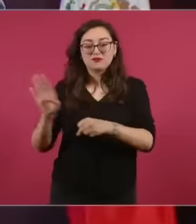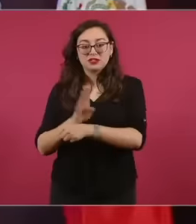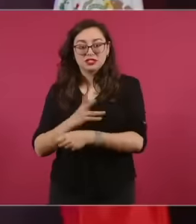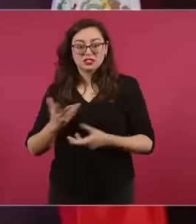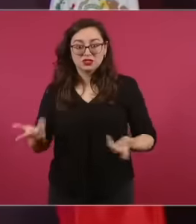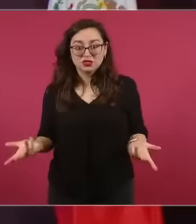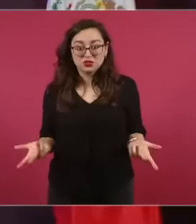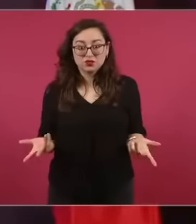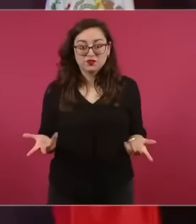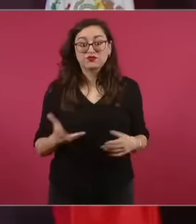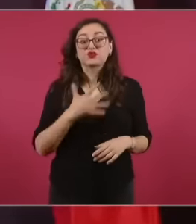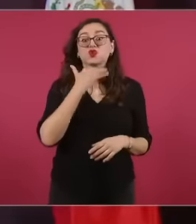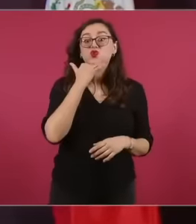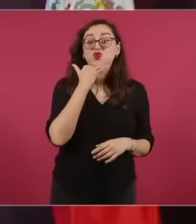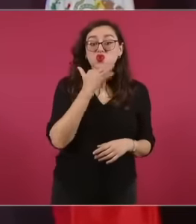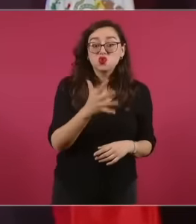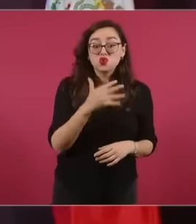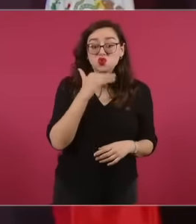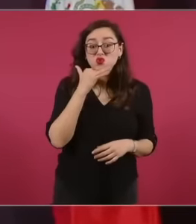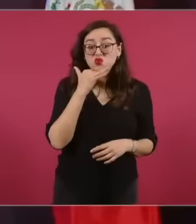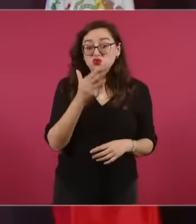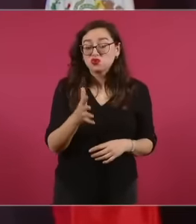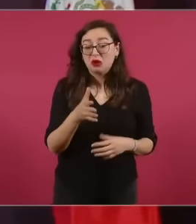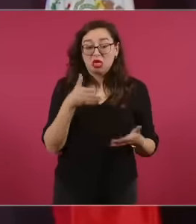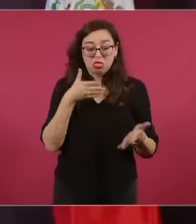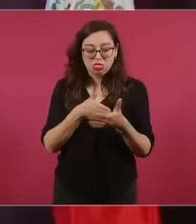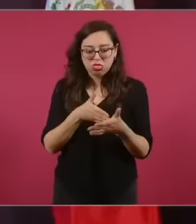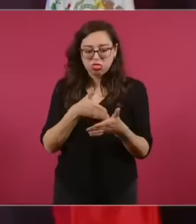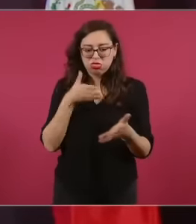impide el progreso de las naciones.